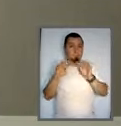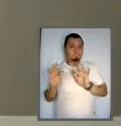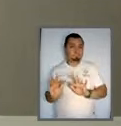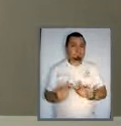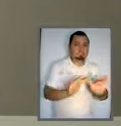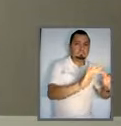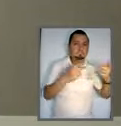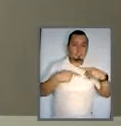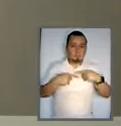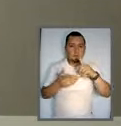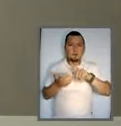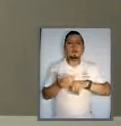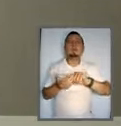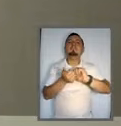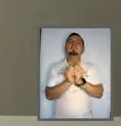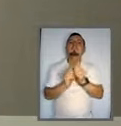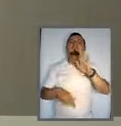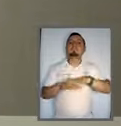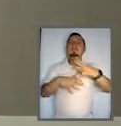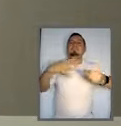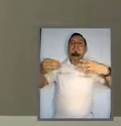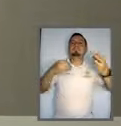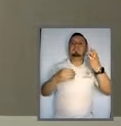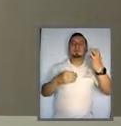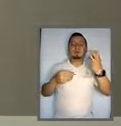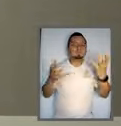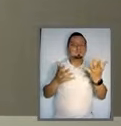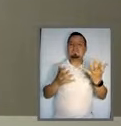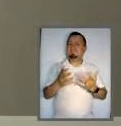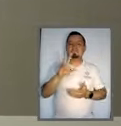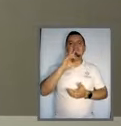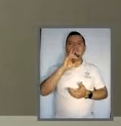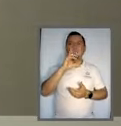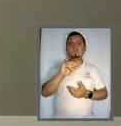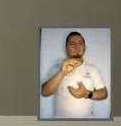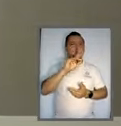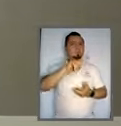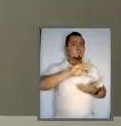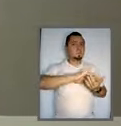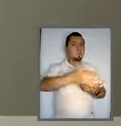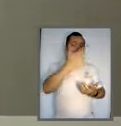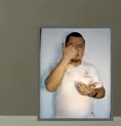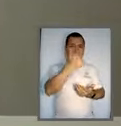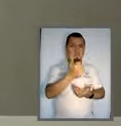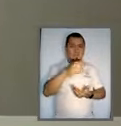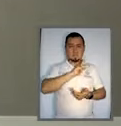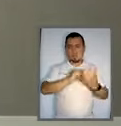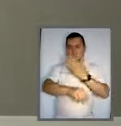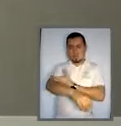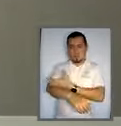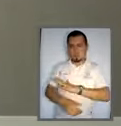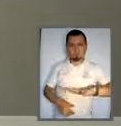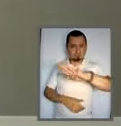que la movilidad genera la posibilidad de mayores contagios. Por eso vemos con buenos ojos la decisión que se ha tomado. Mis compañeros que